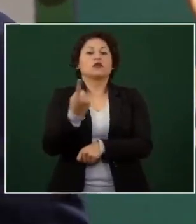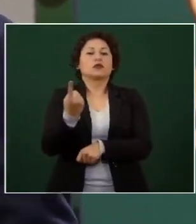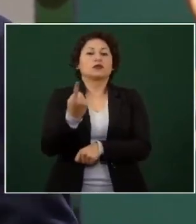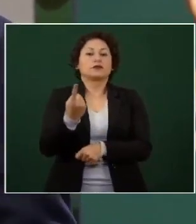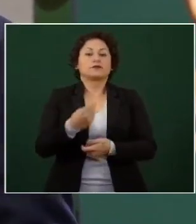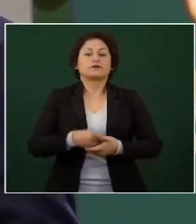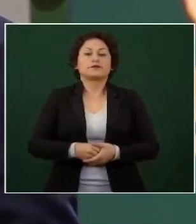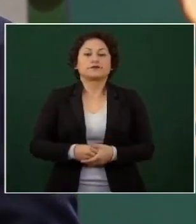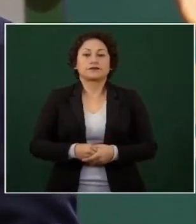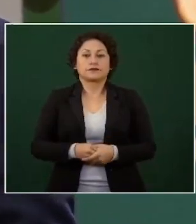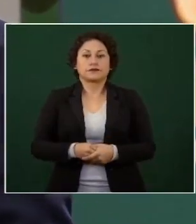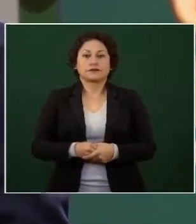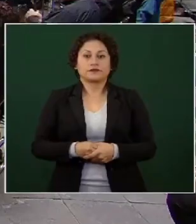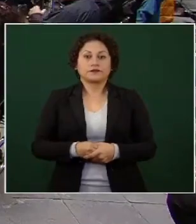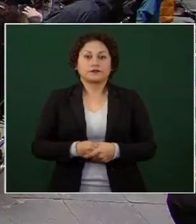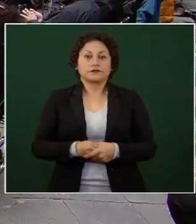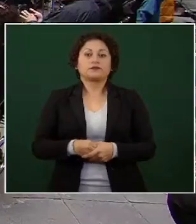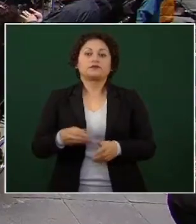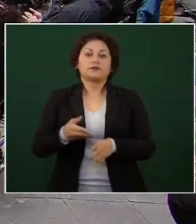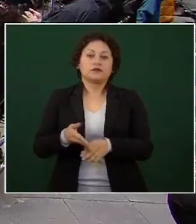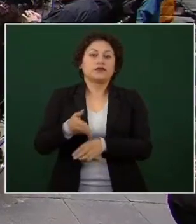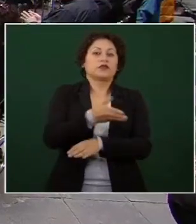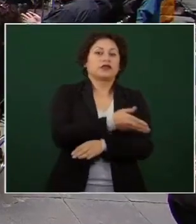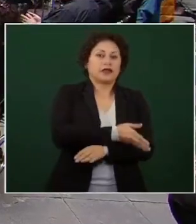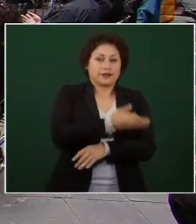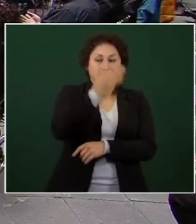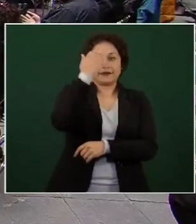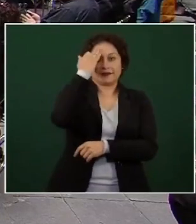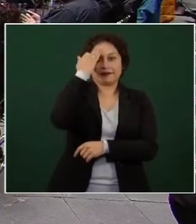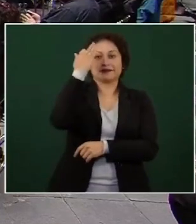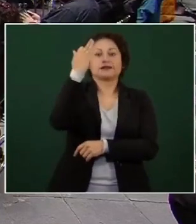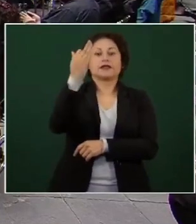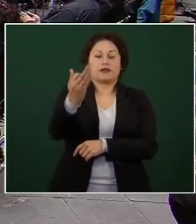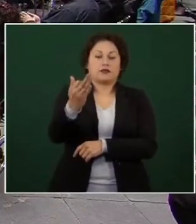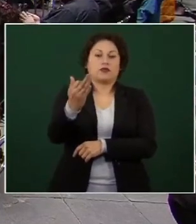había una política en contra del latifundio,